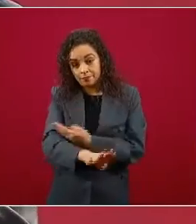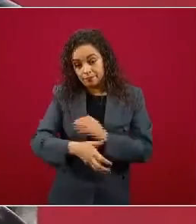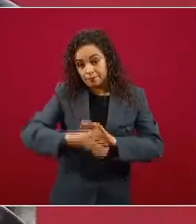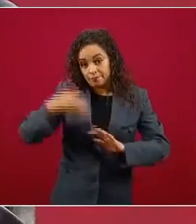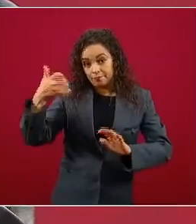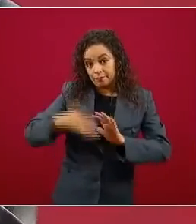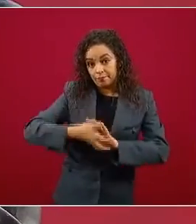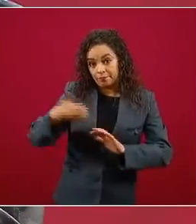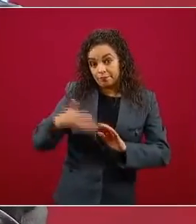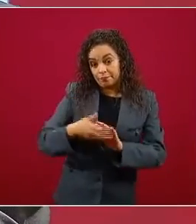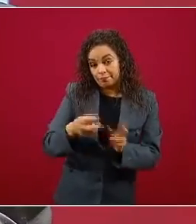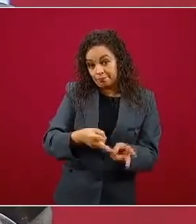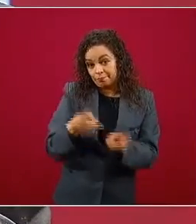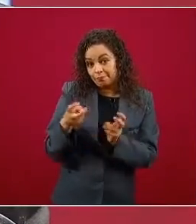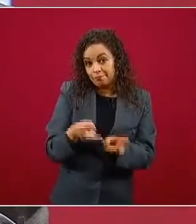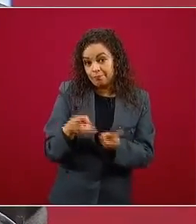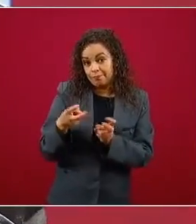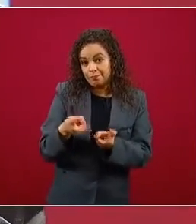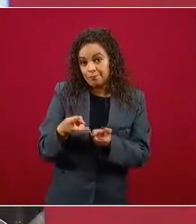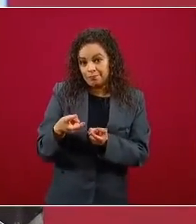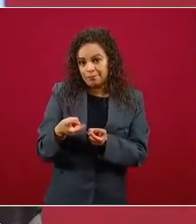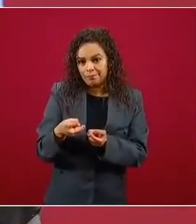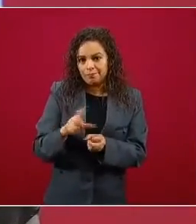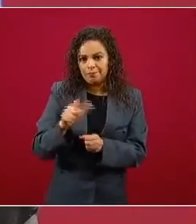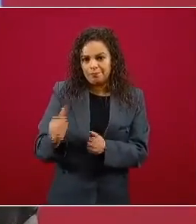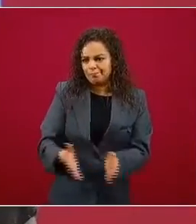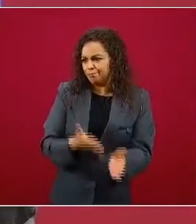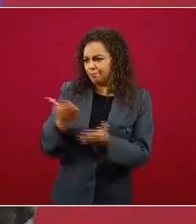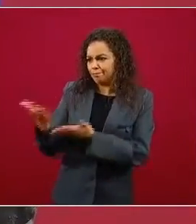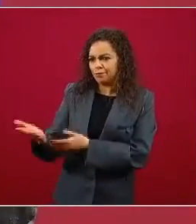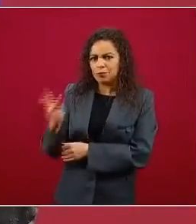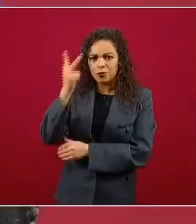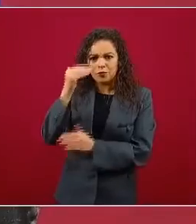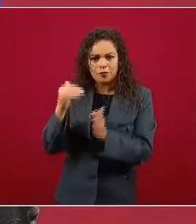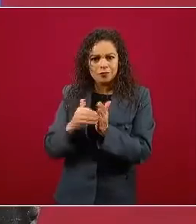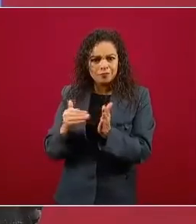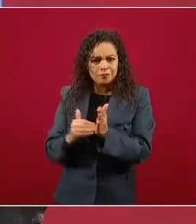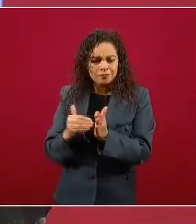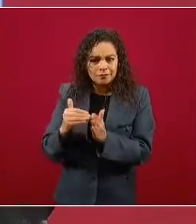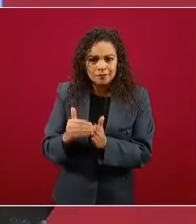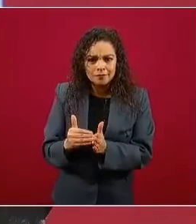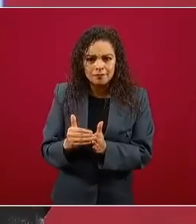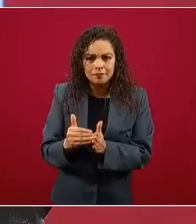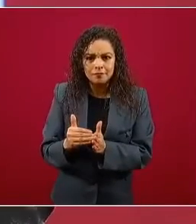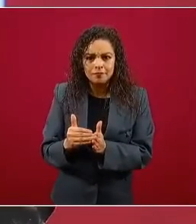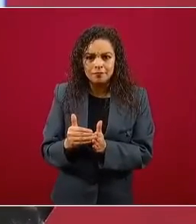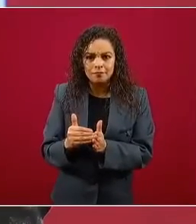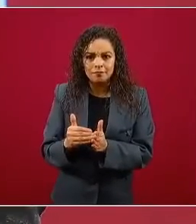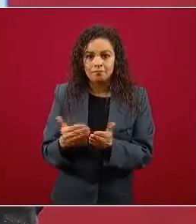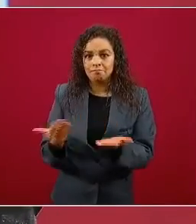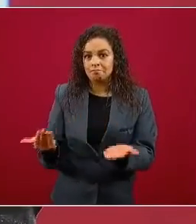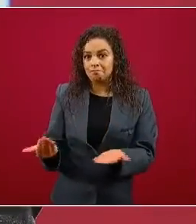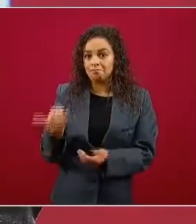Y estos son 8,000 millones, ¿sí? Y ni siquiera se consideraba delito.